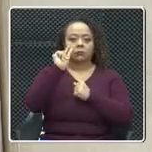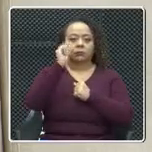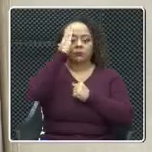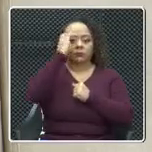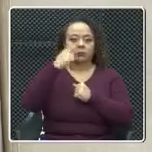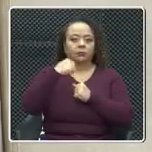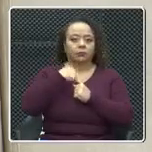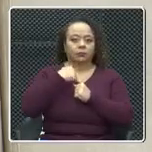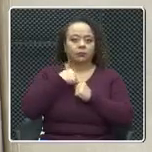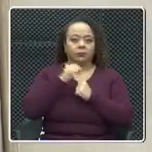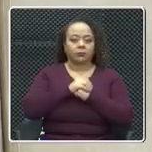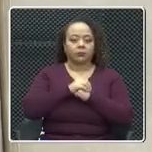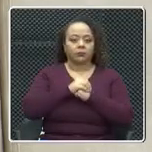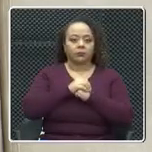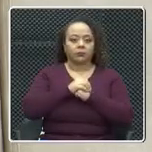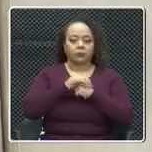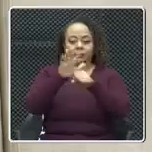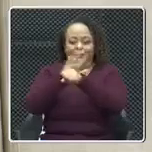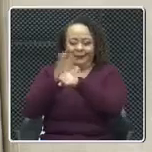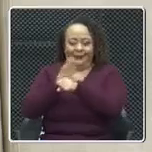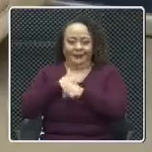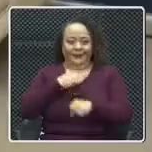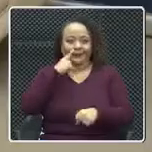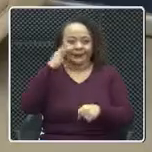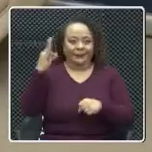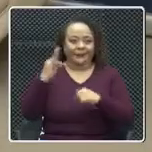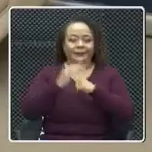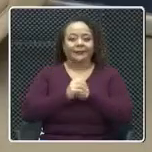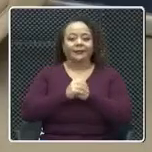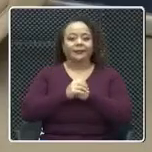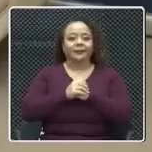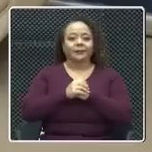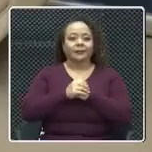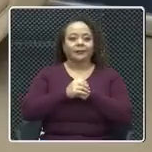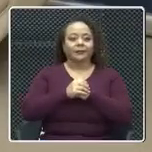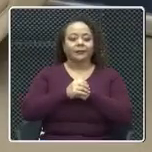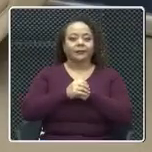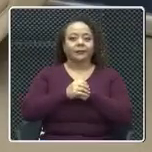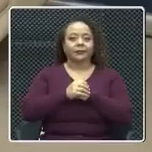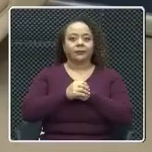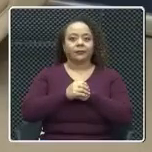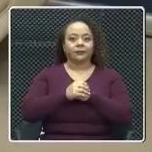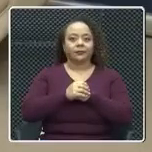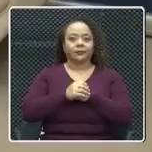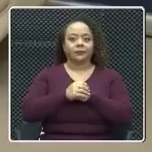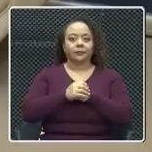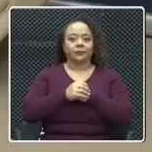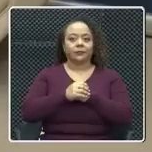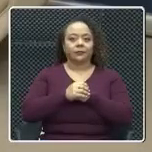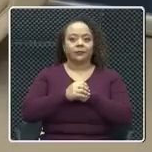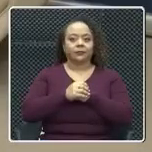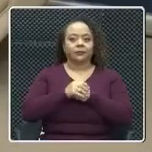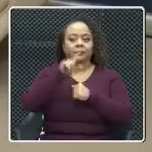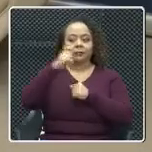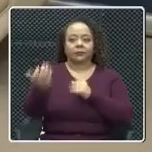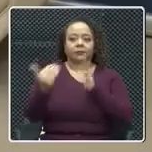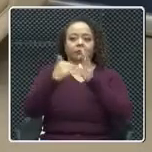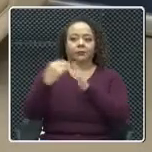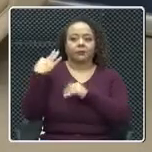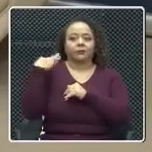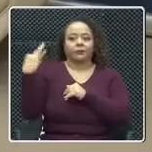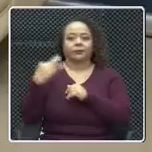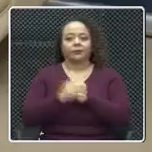ordenando mi WhatsApp. Tranquilo. Tengo demasiadas preguntas. Vamos a ver. Nos va a tener que volver a invitar.